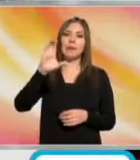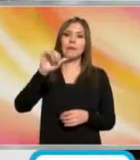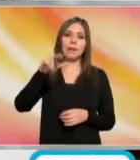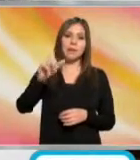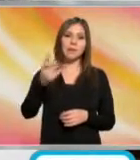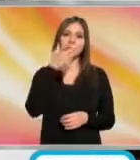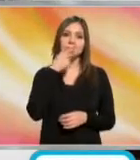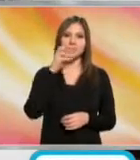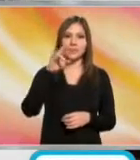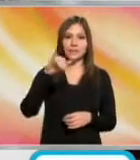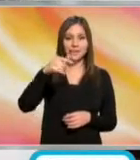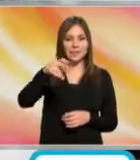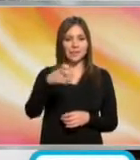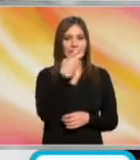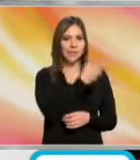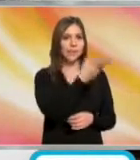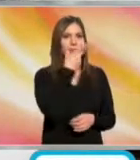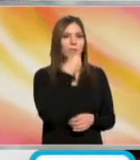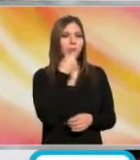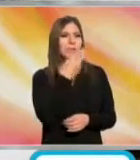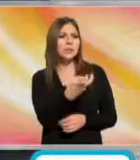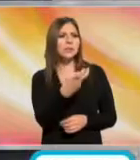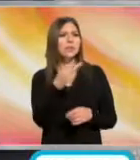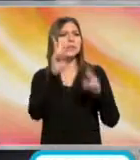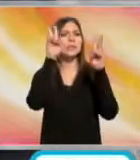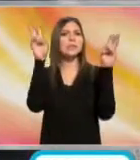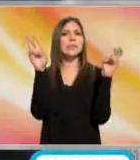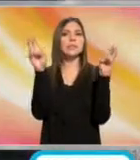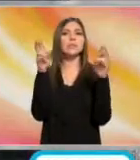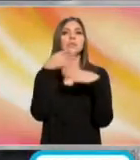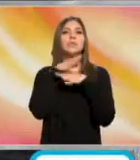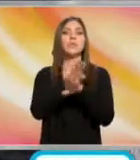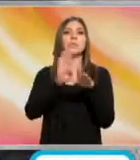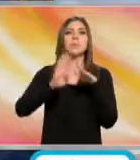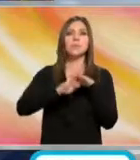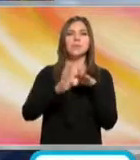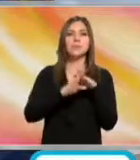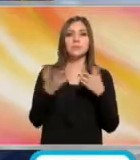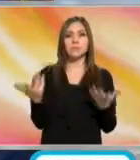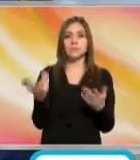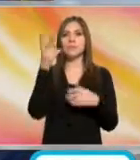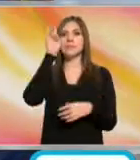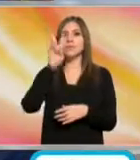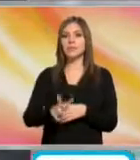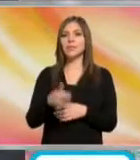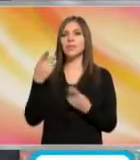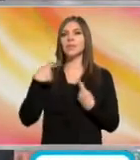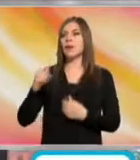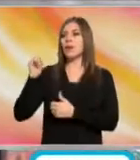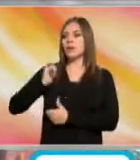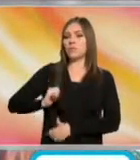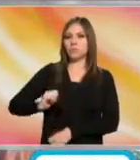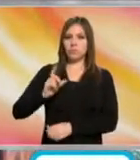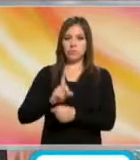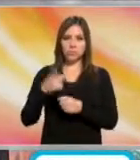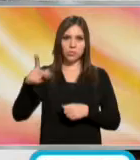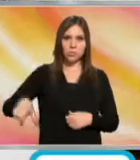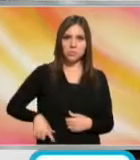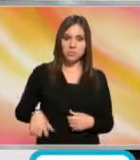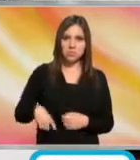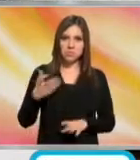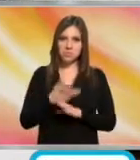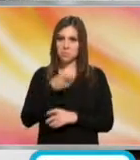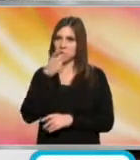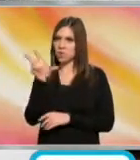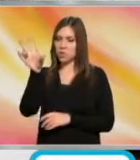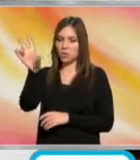Enrique, bien, pues este tema migratorio nos sorprende cada día, ¿no? Sí, la autoridad le dice no, sí, pero él dice, pues voy a